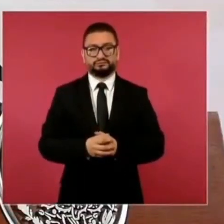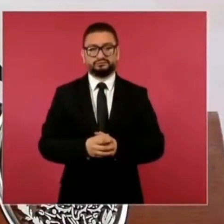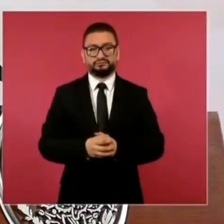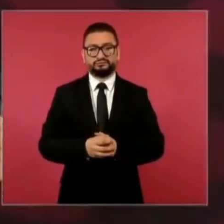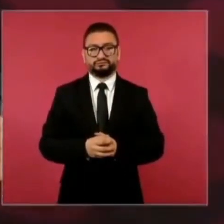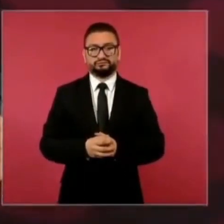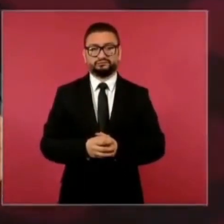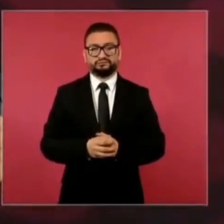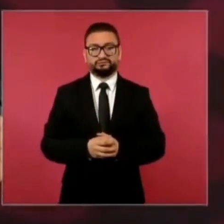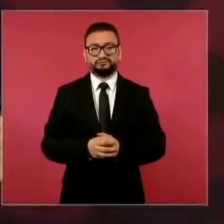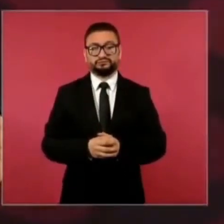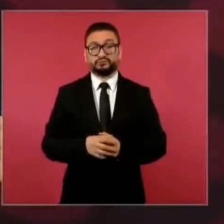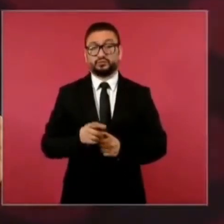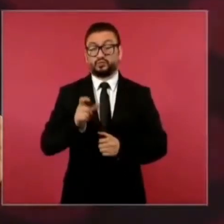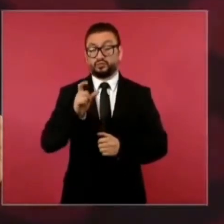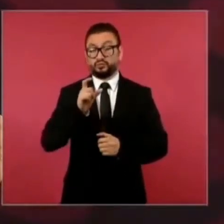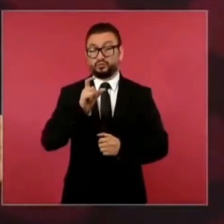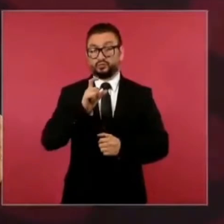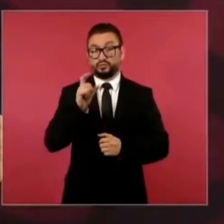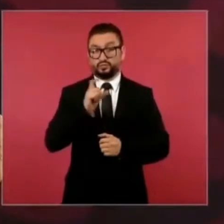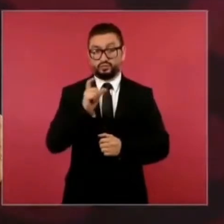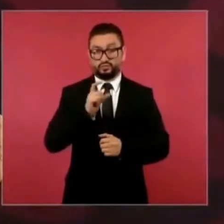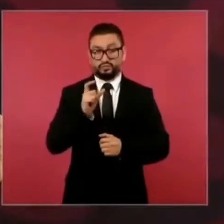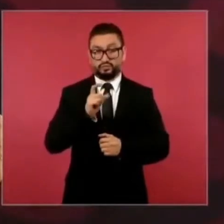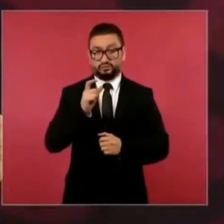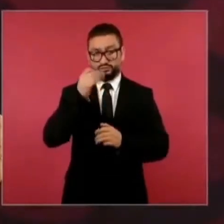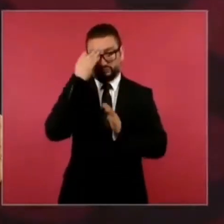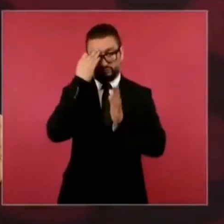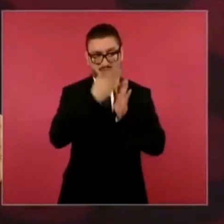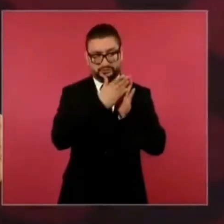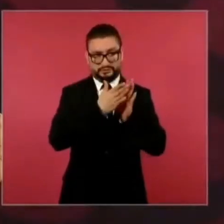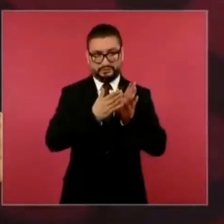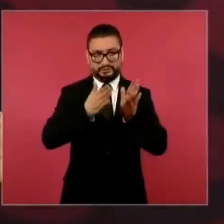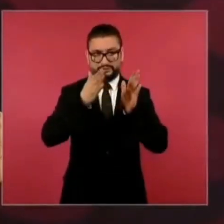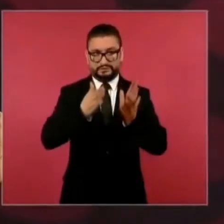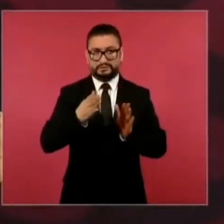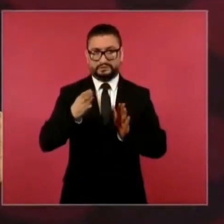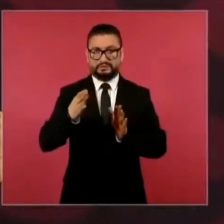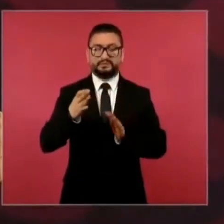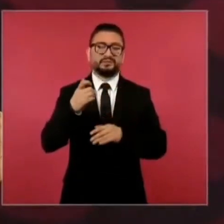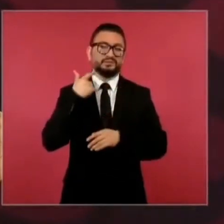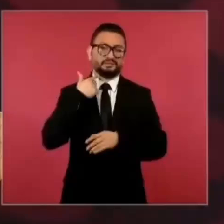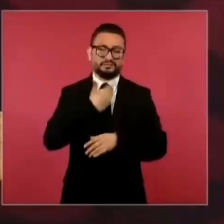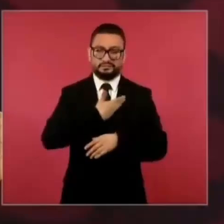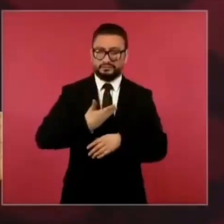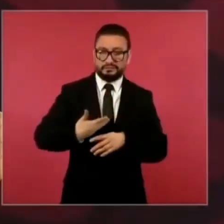Cuando se inaugura el periodo neoliberal,